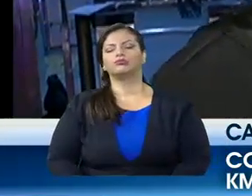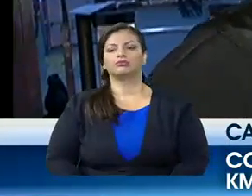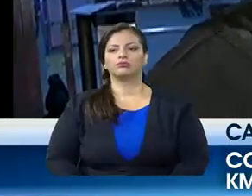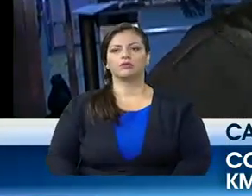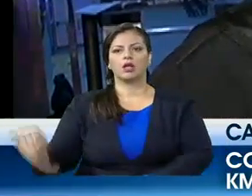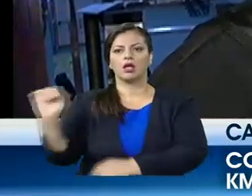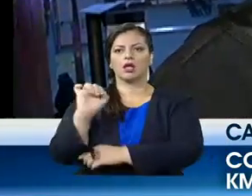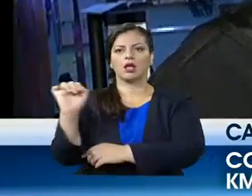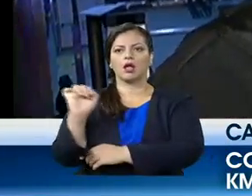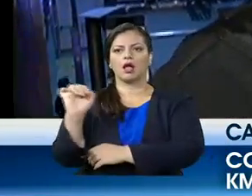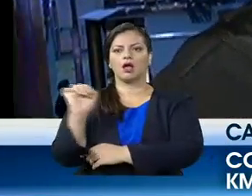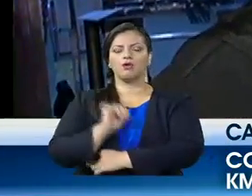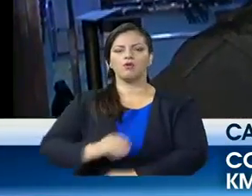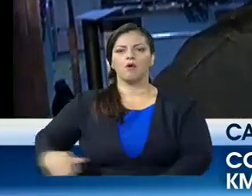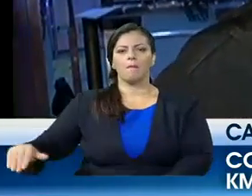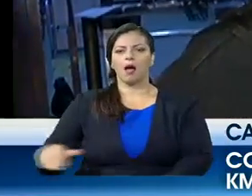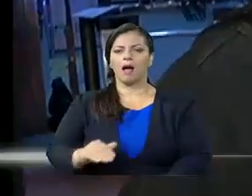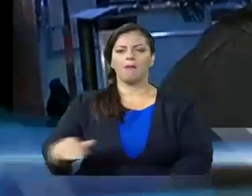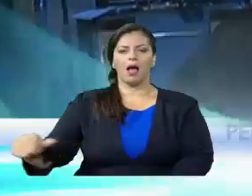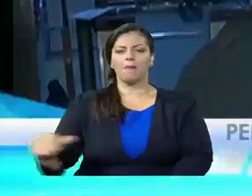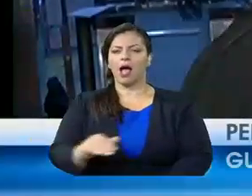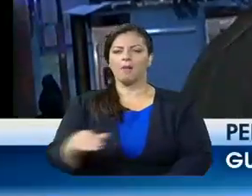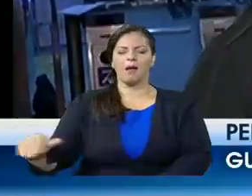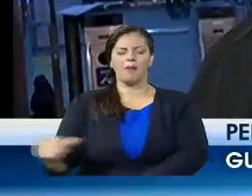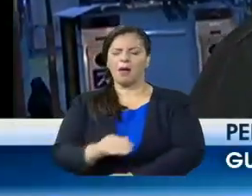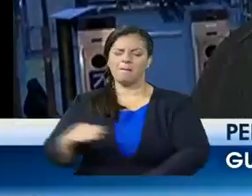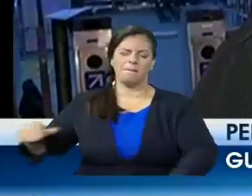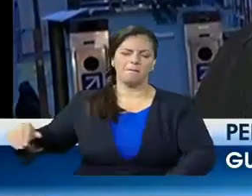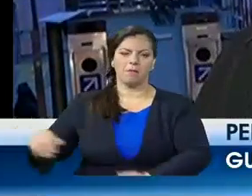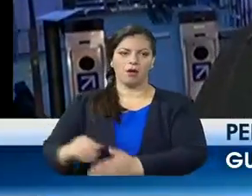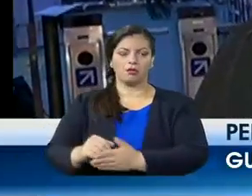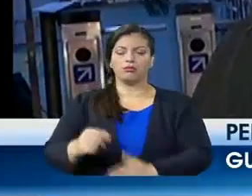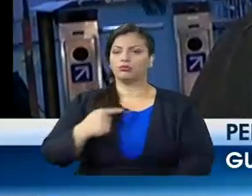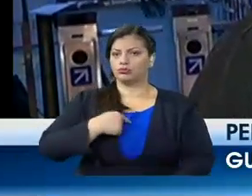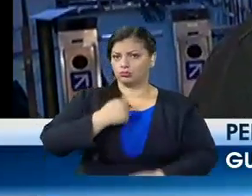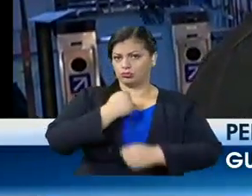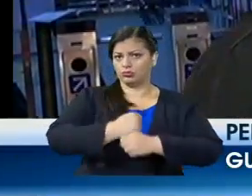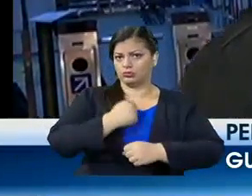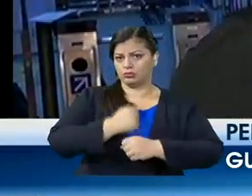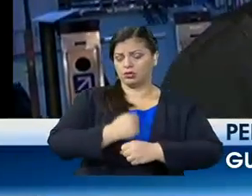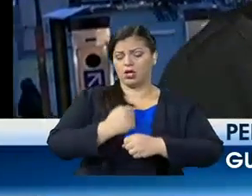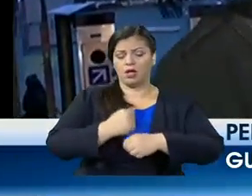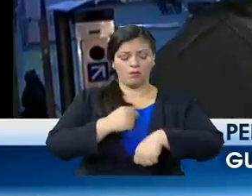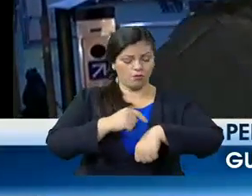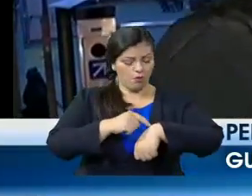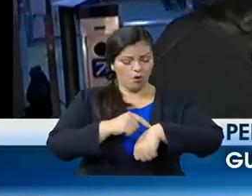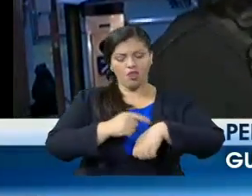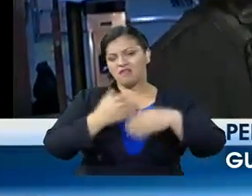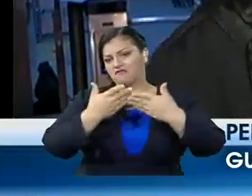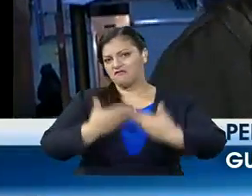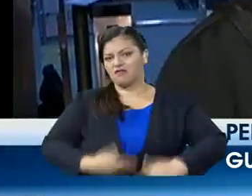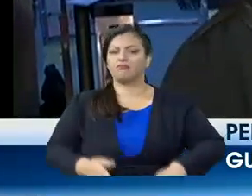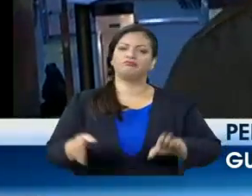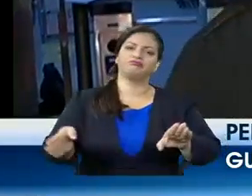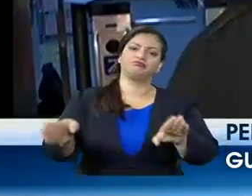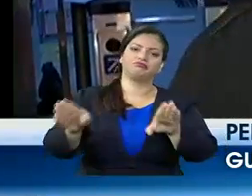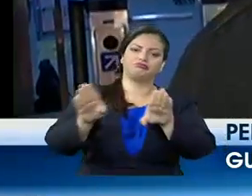estaba por minuto, estaba queriendo cerrar la parada. Yo tenía que salir y darme la vuelta